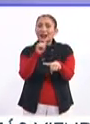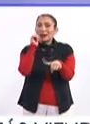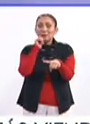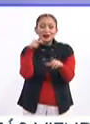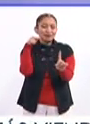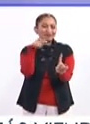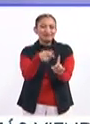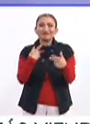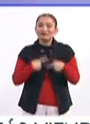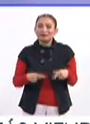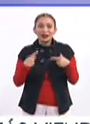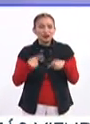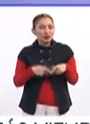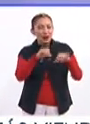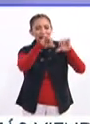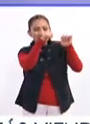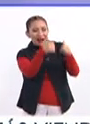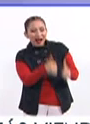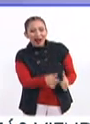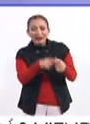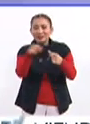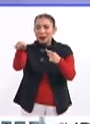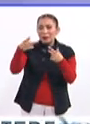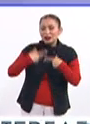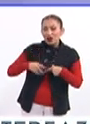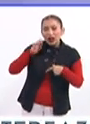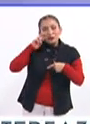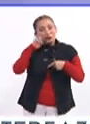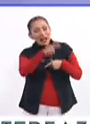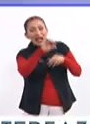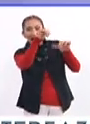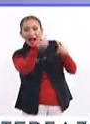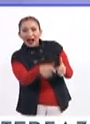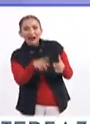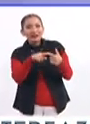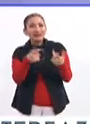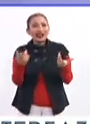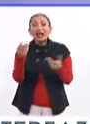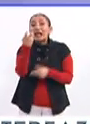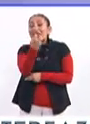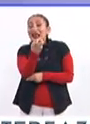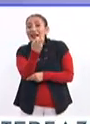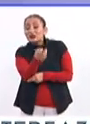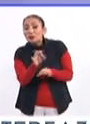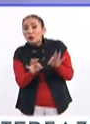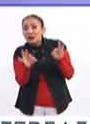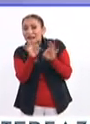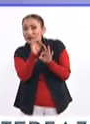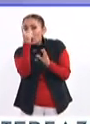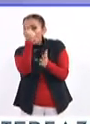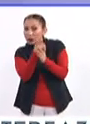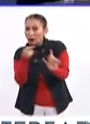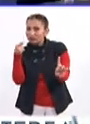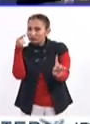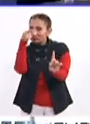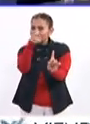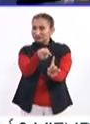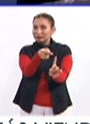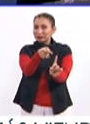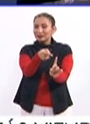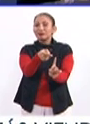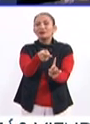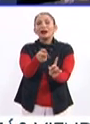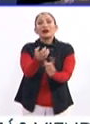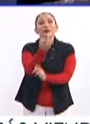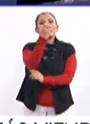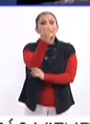poner al artista, al beneficiario, al público. Ese es el principal y yo diría único objetivo. Y en ese